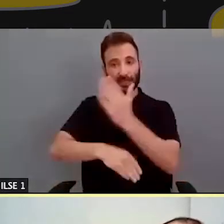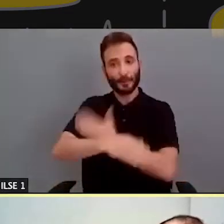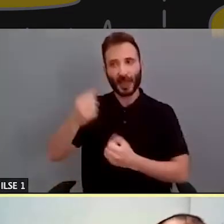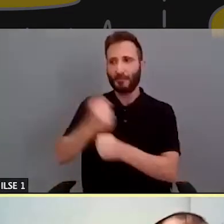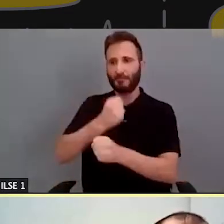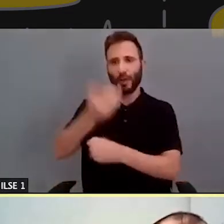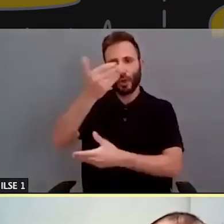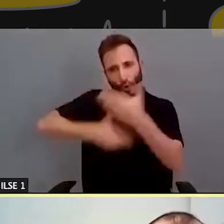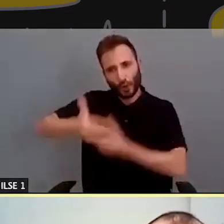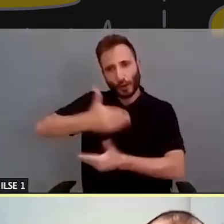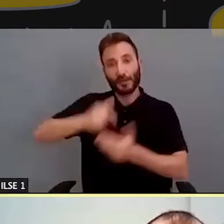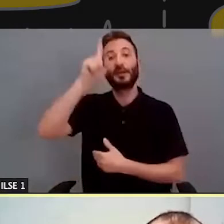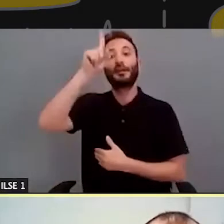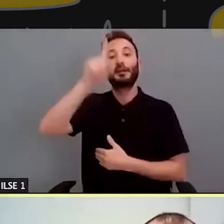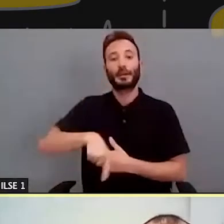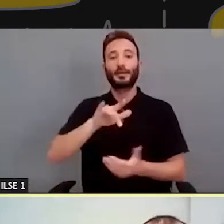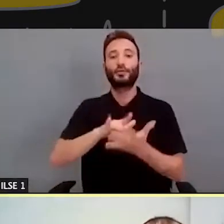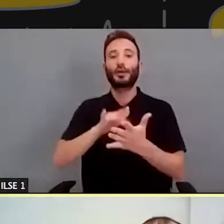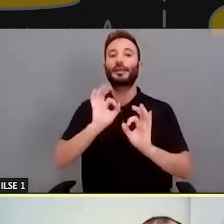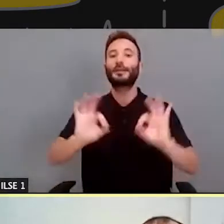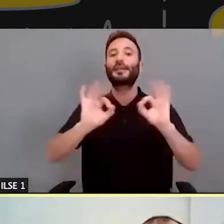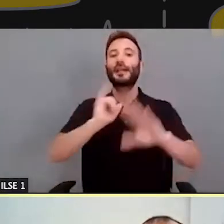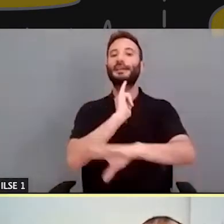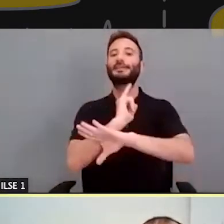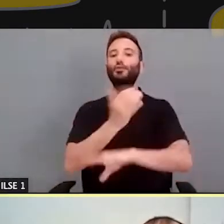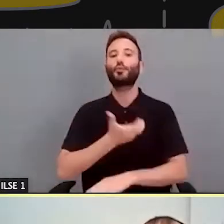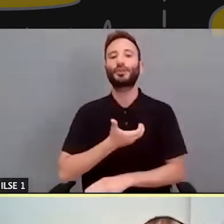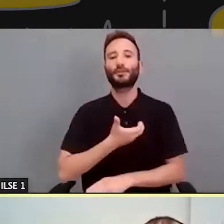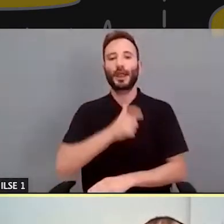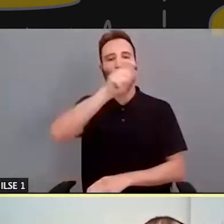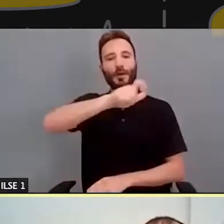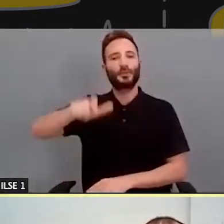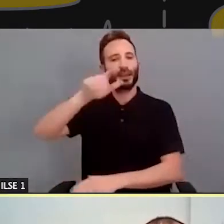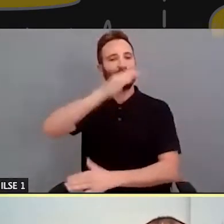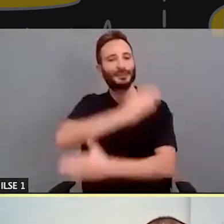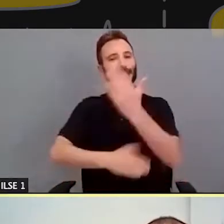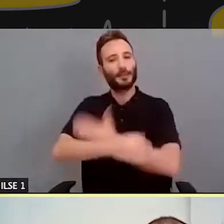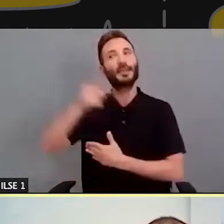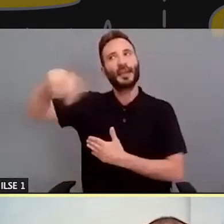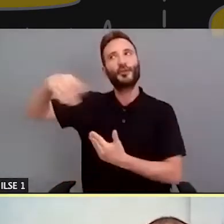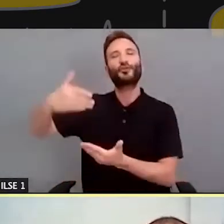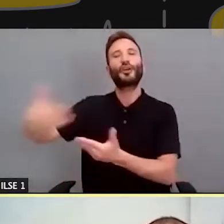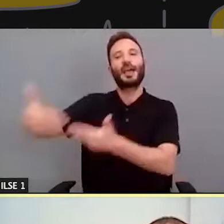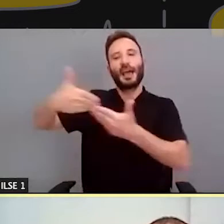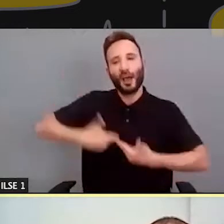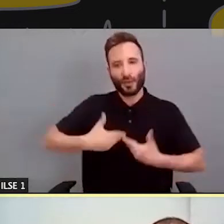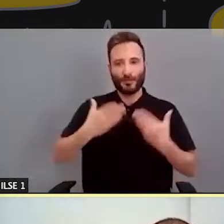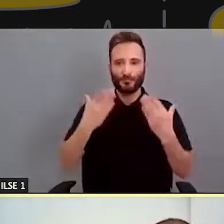supuesto, con el Instituto Municipal de Personas con Discapacidad, que es nuestro gran aliado en este campo.